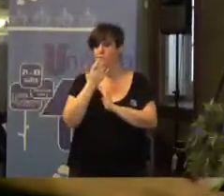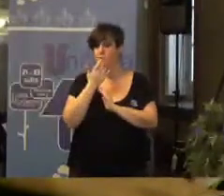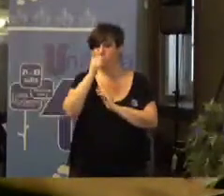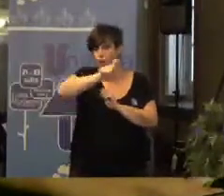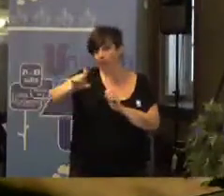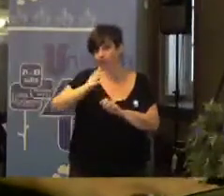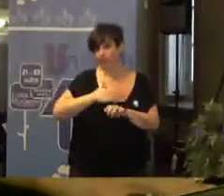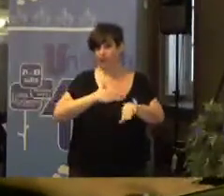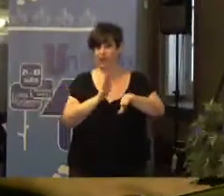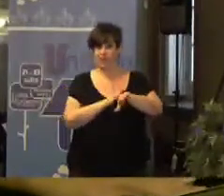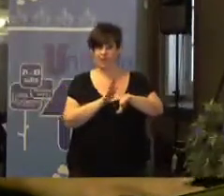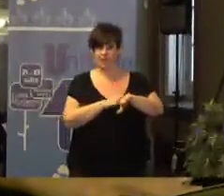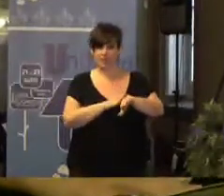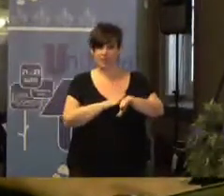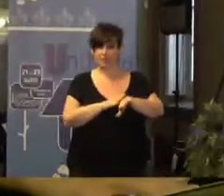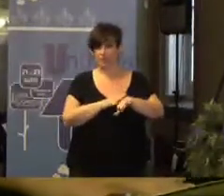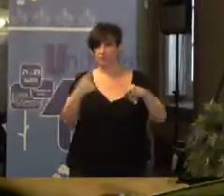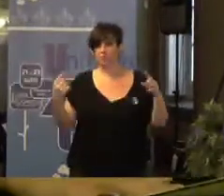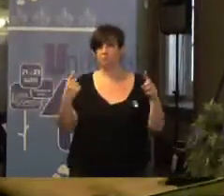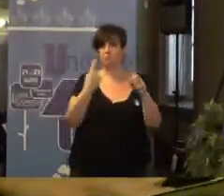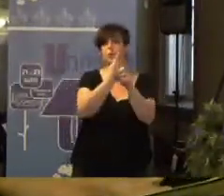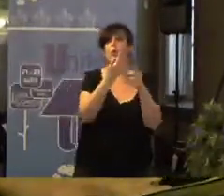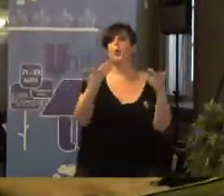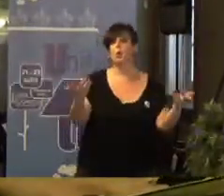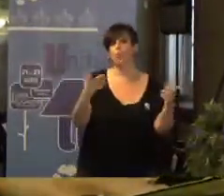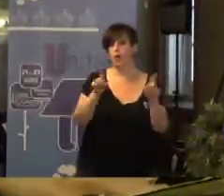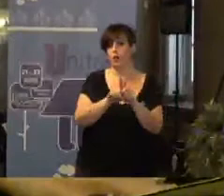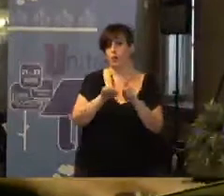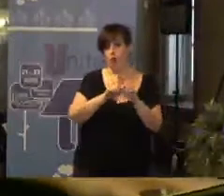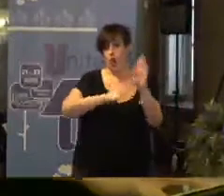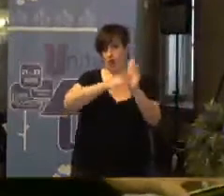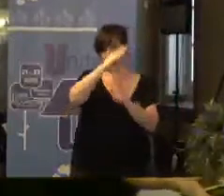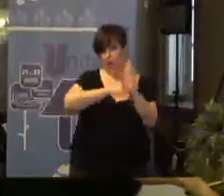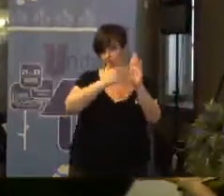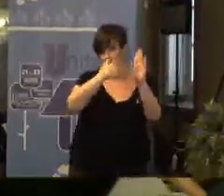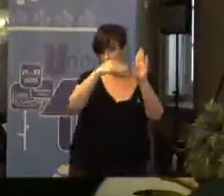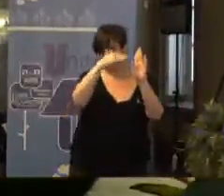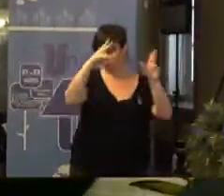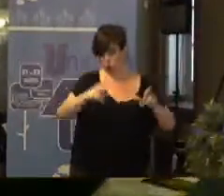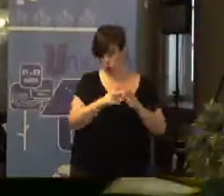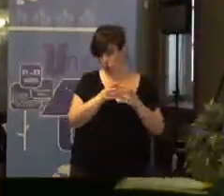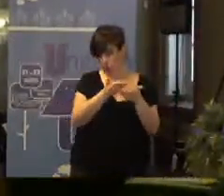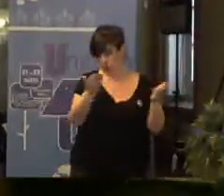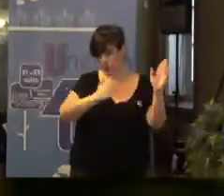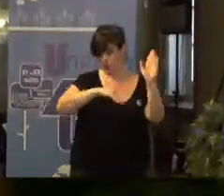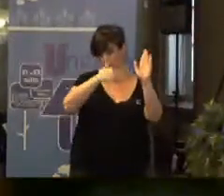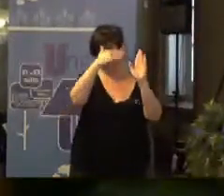rigor unha contradición antagónica que é a contradición de clase. Por tanto, a loita de clases, para falar sin